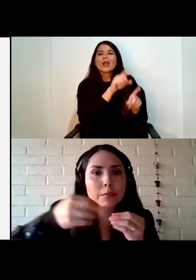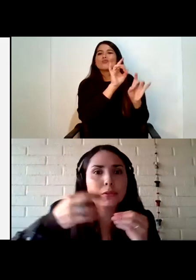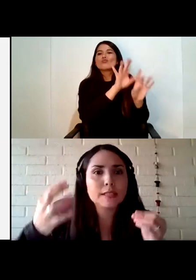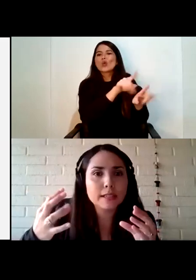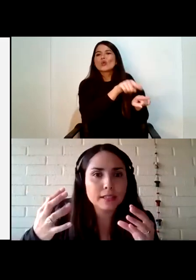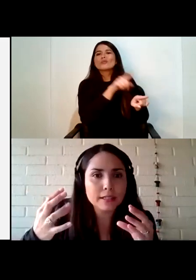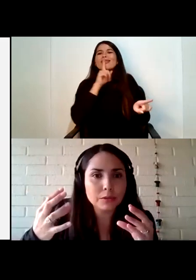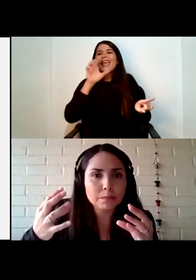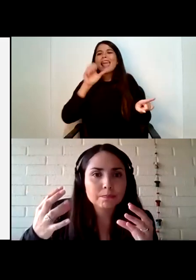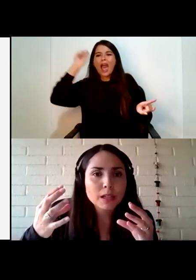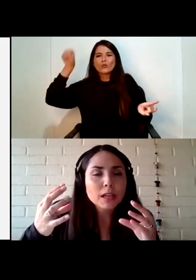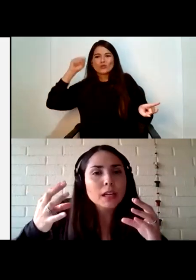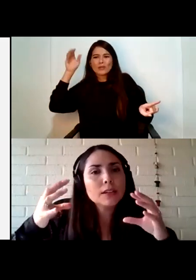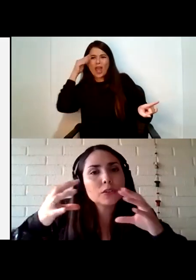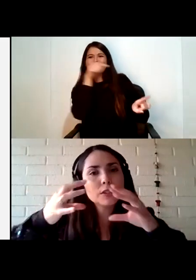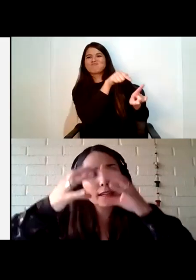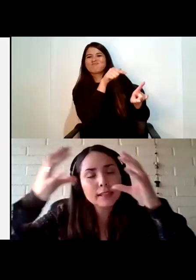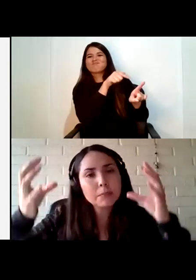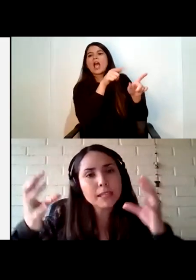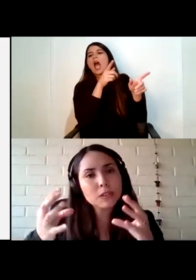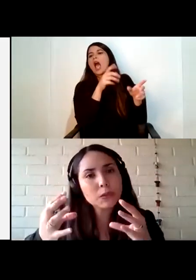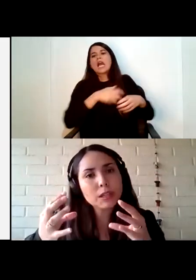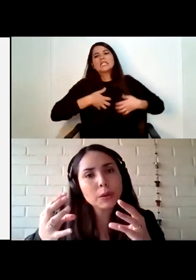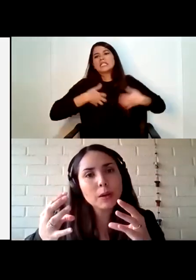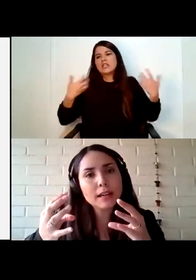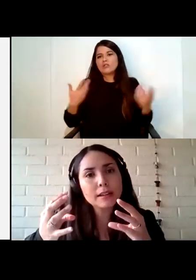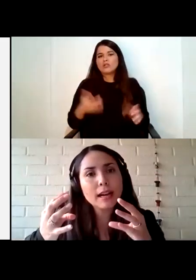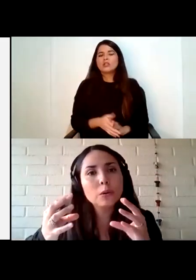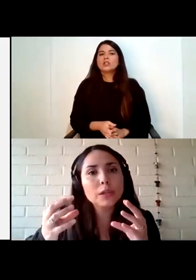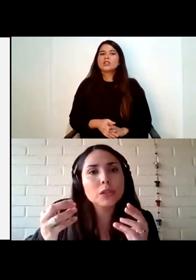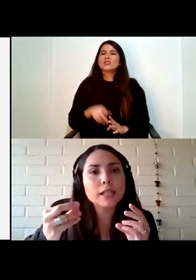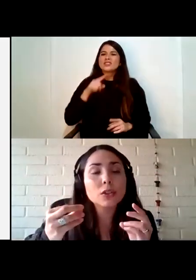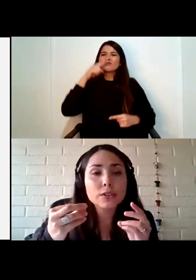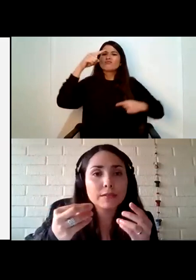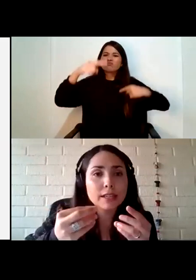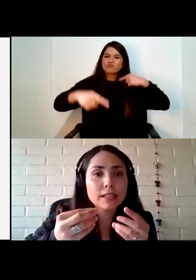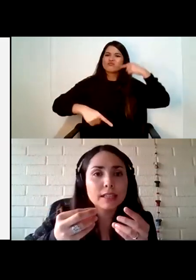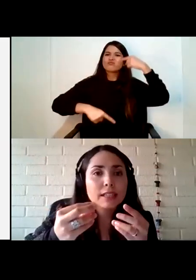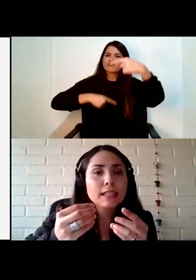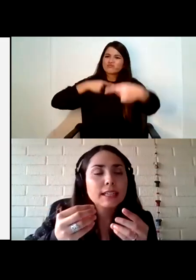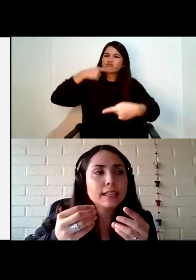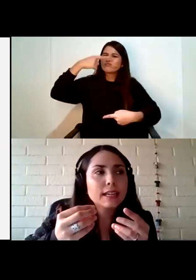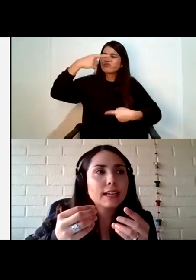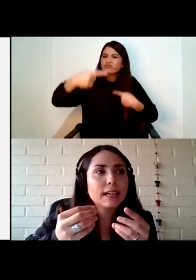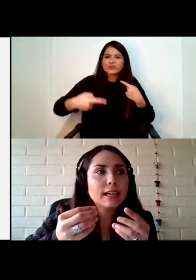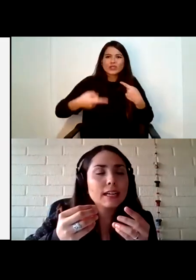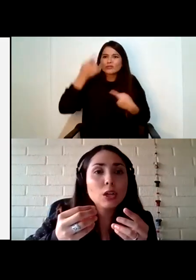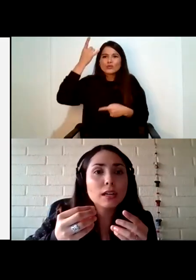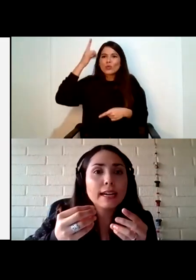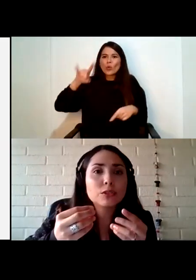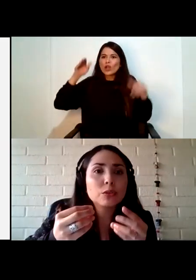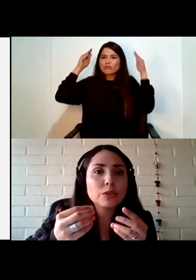TEA, por eso es agresivo. Entonces, esta explicación circular a lo único que nos llevaba era